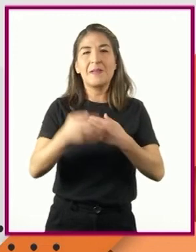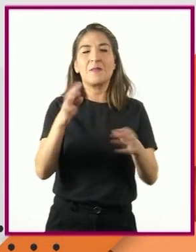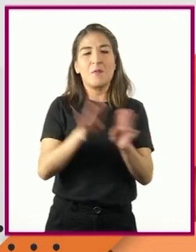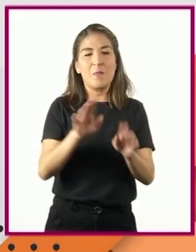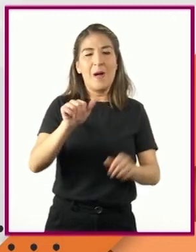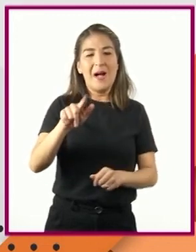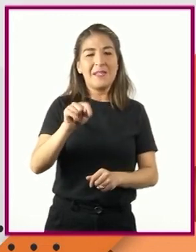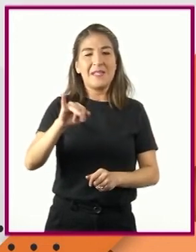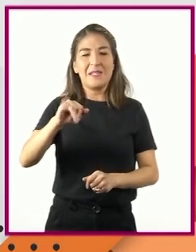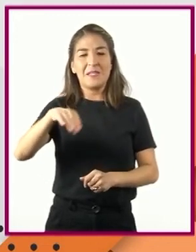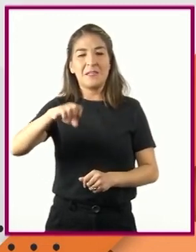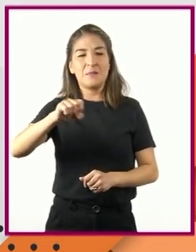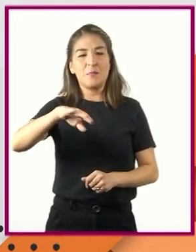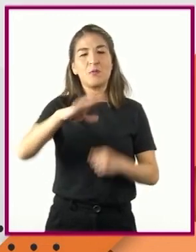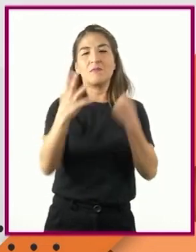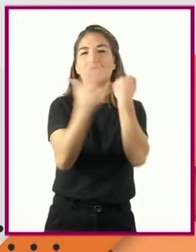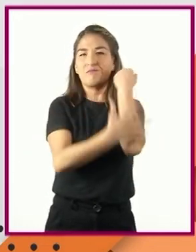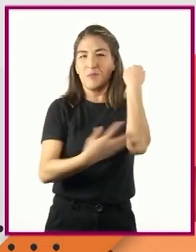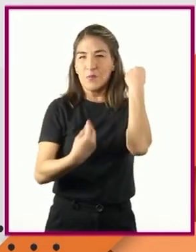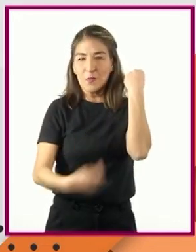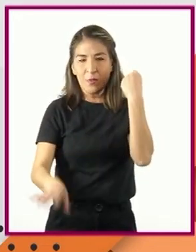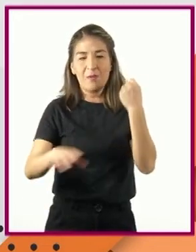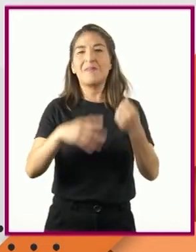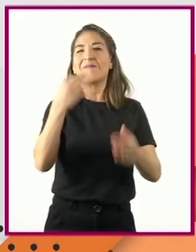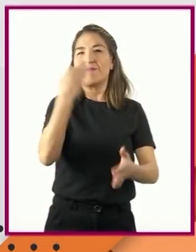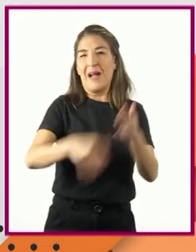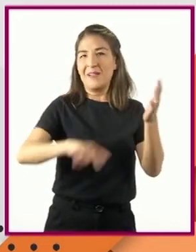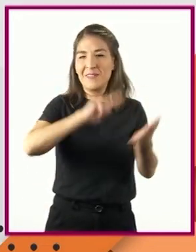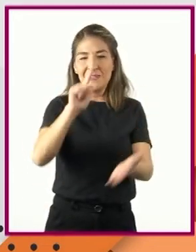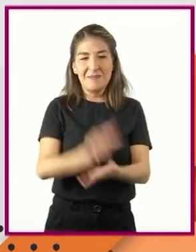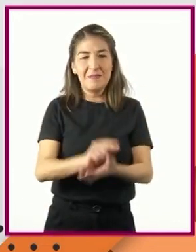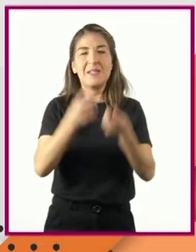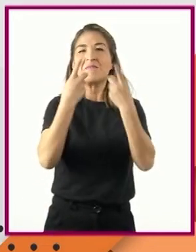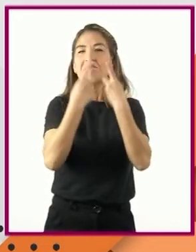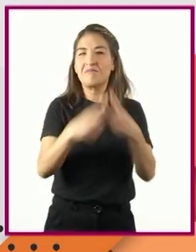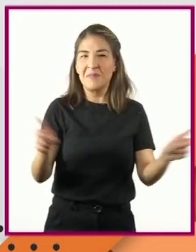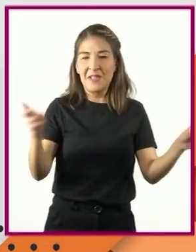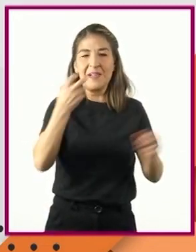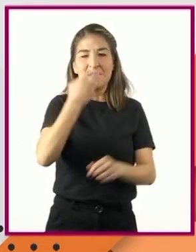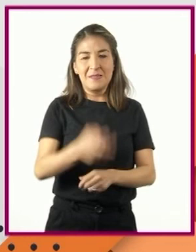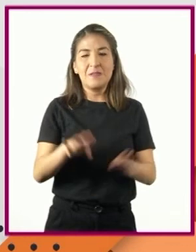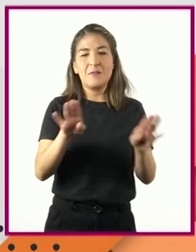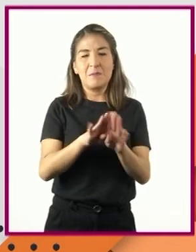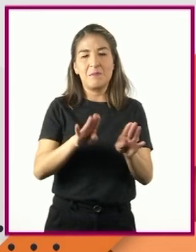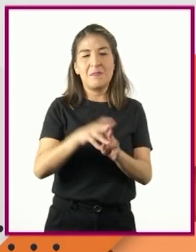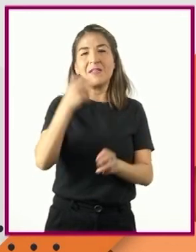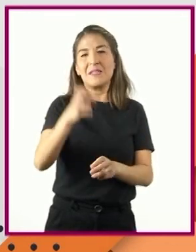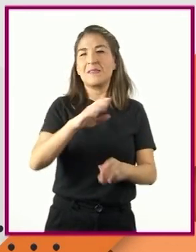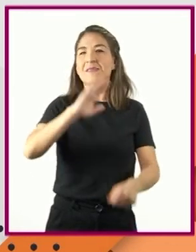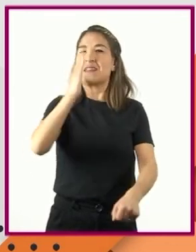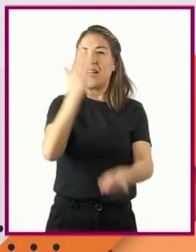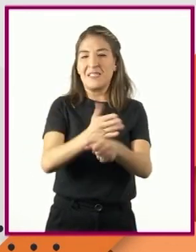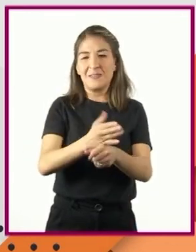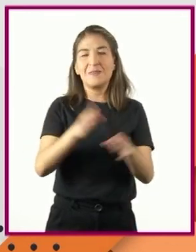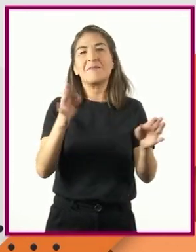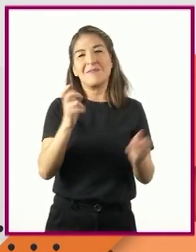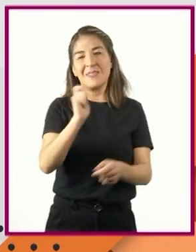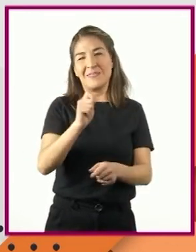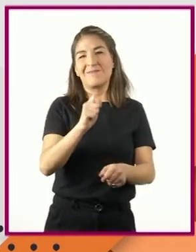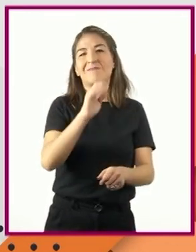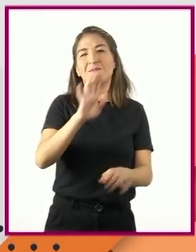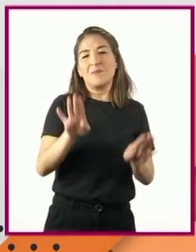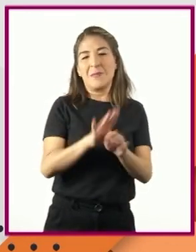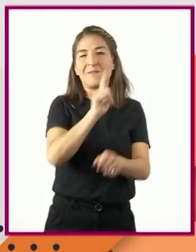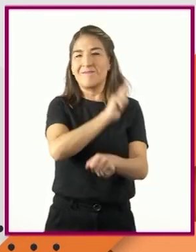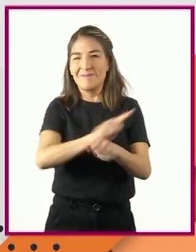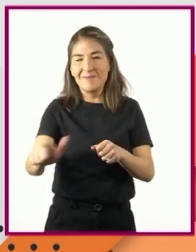ateísmo, el aborto legal y el divorcio y la despenalización de la homosexualidad, aunque después